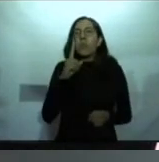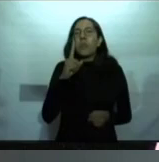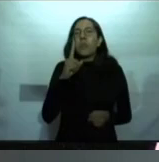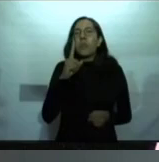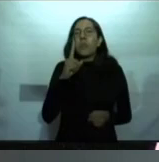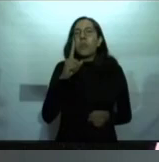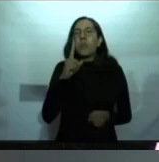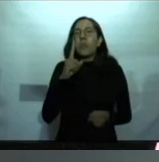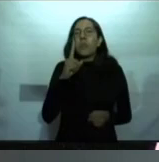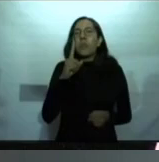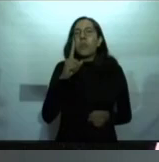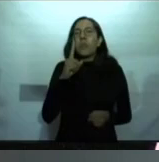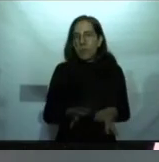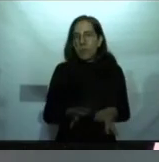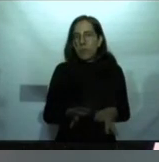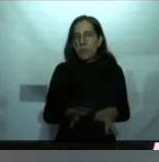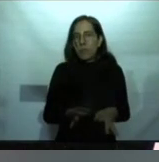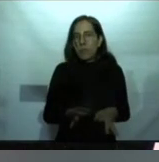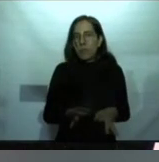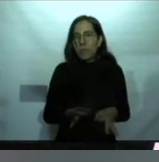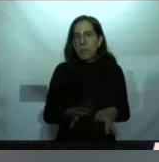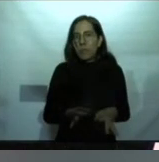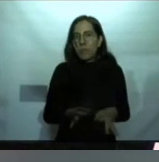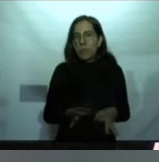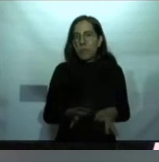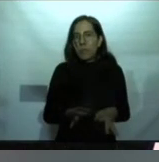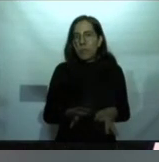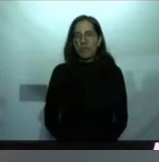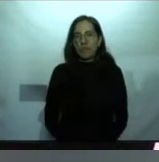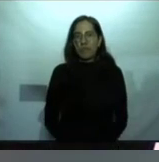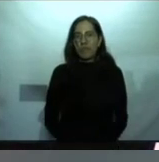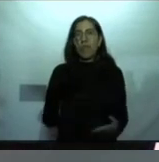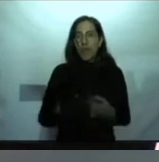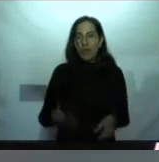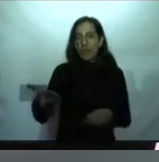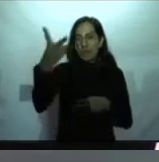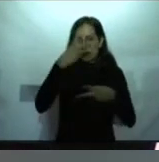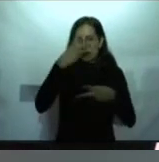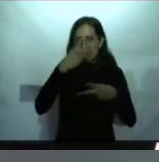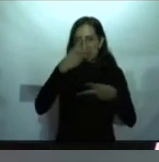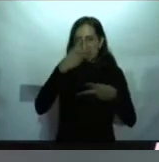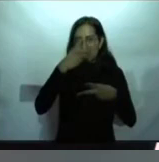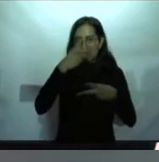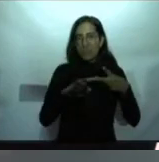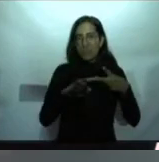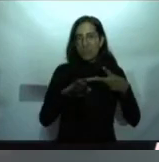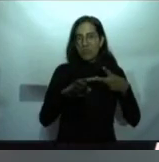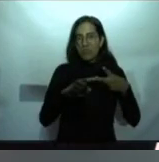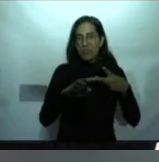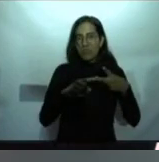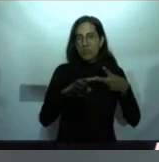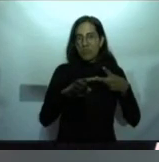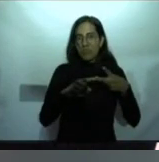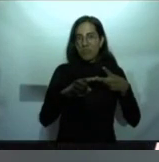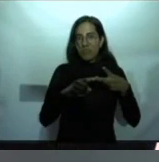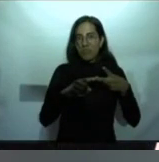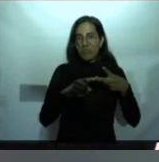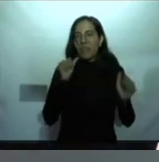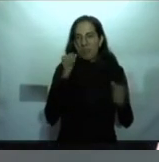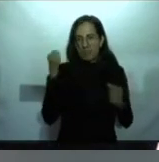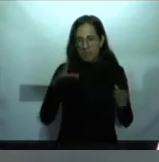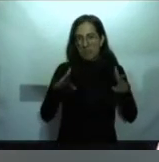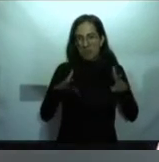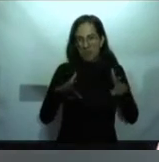carretera. Y la otra es que haya una carretera adecuada